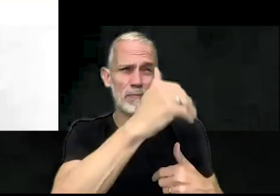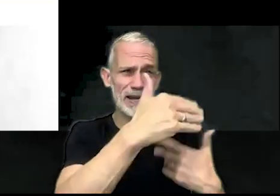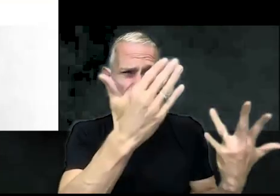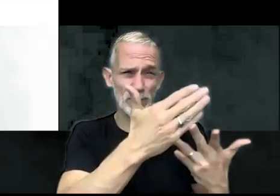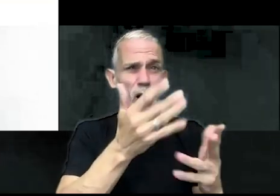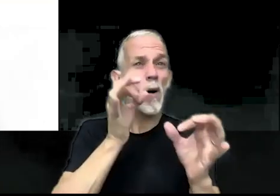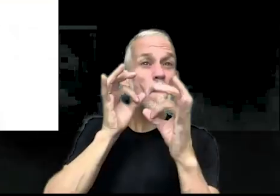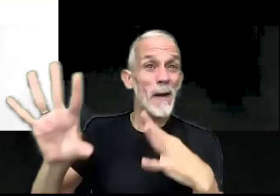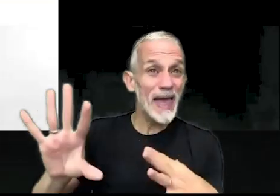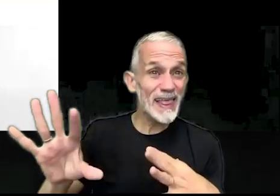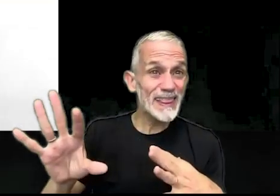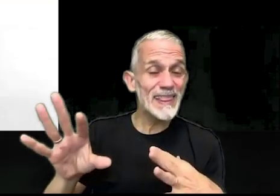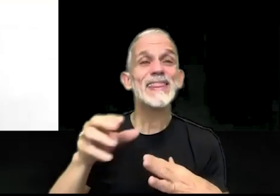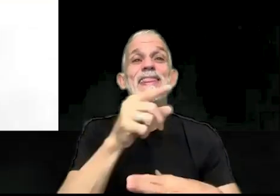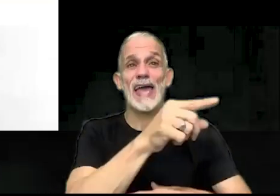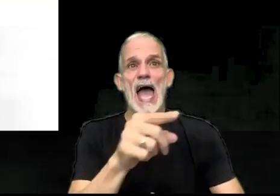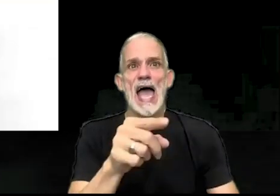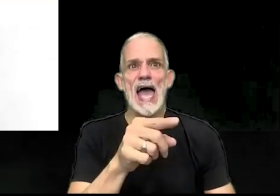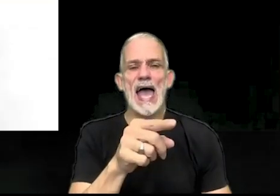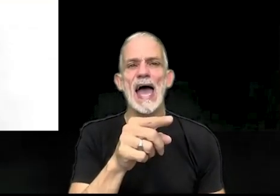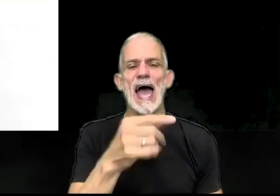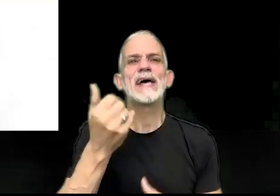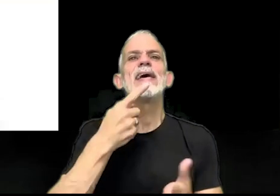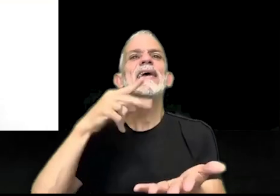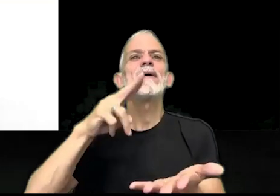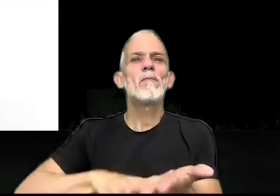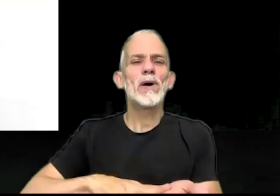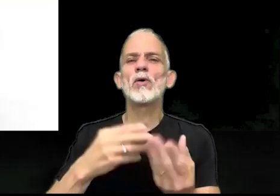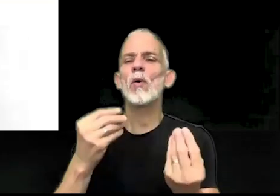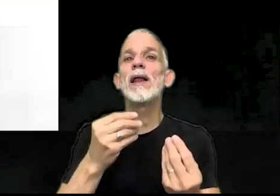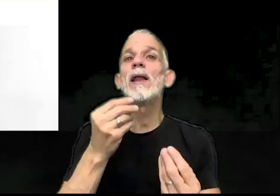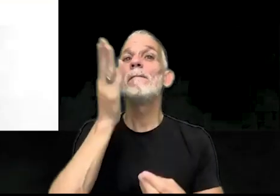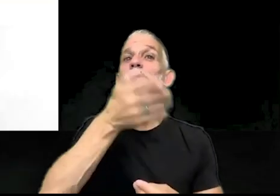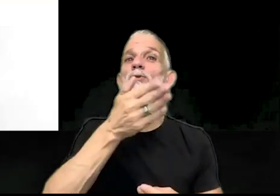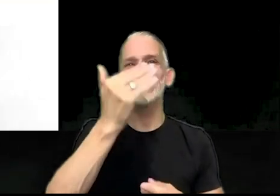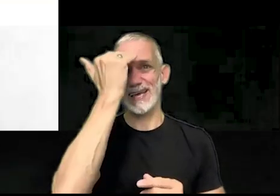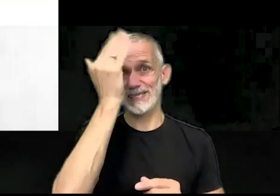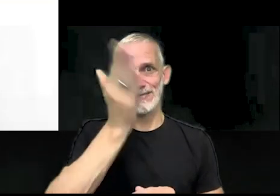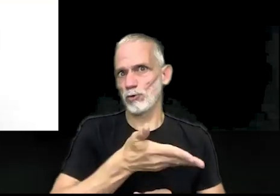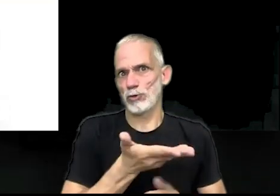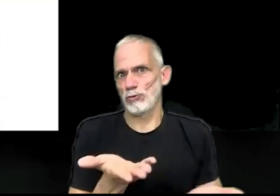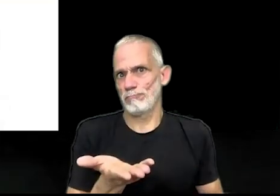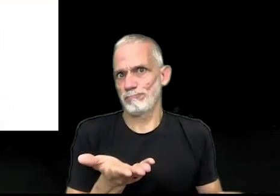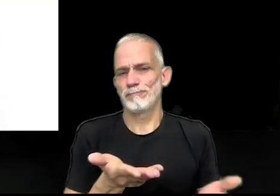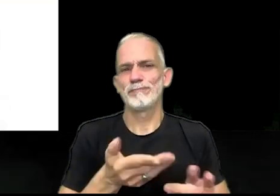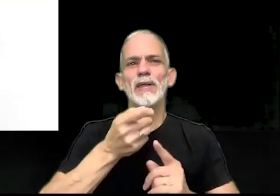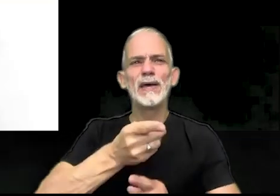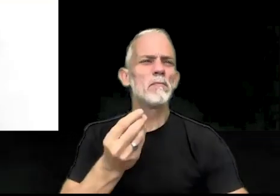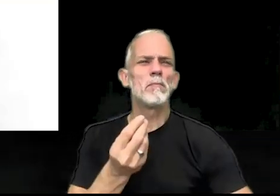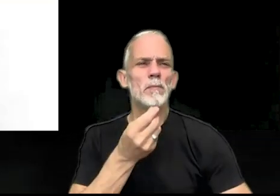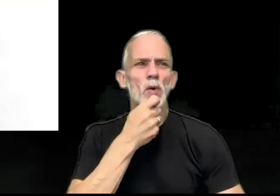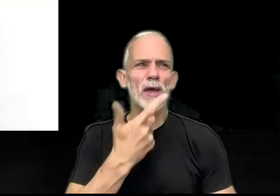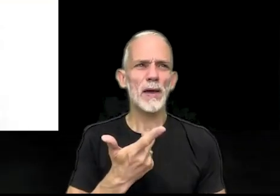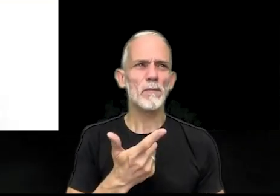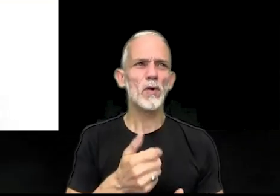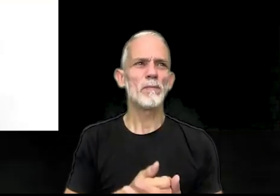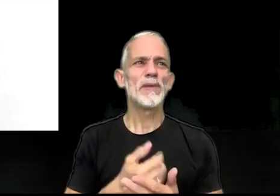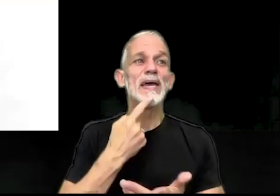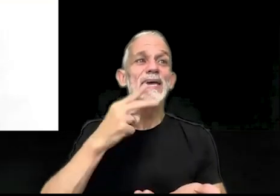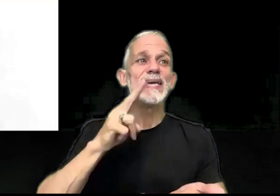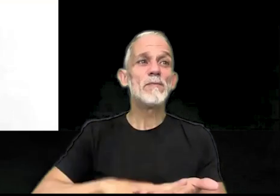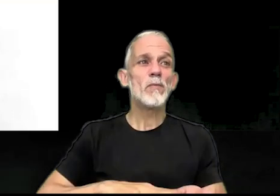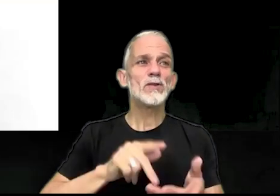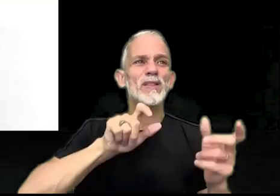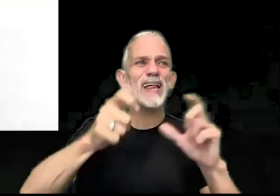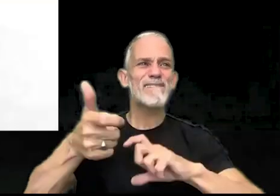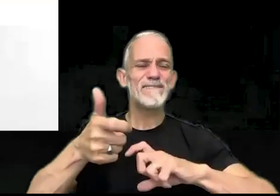2018, en ese caso tributarán a la tasa del 15%. ¿Qué pasa con el impuesto a